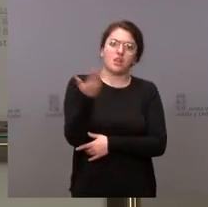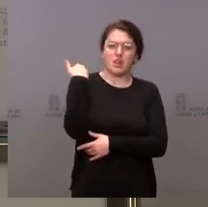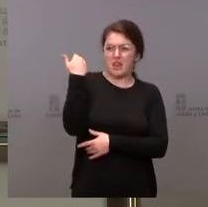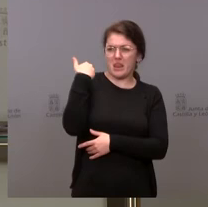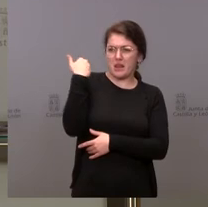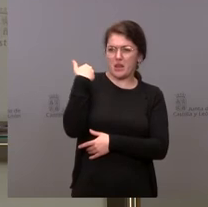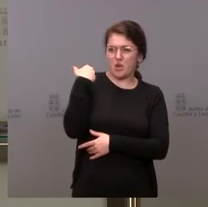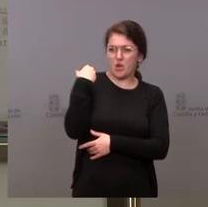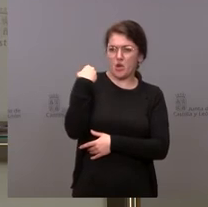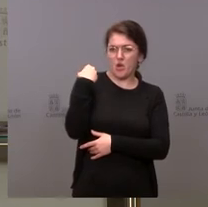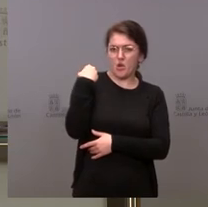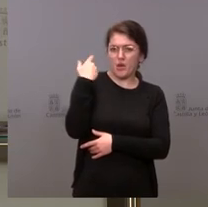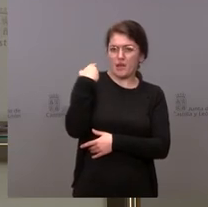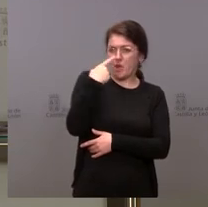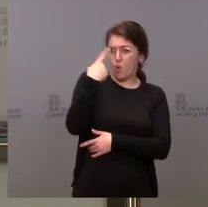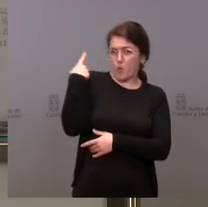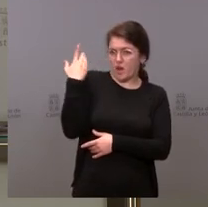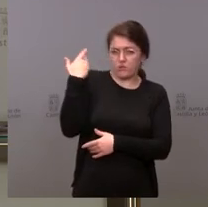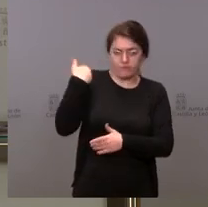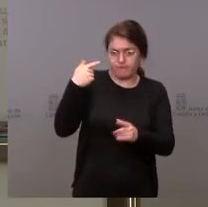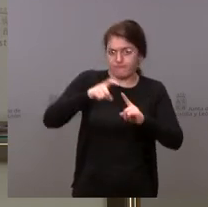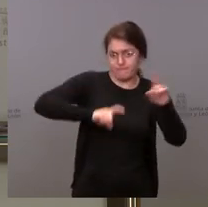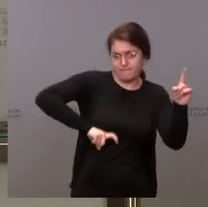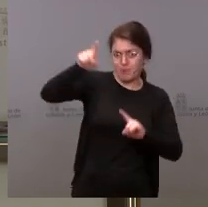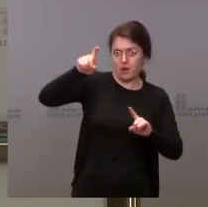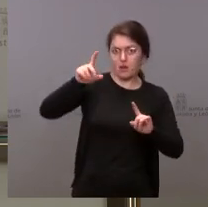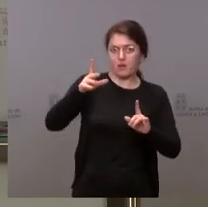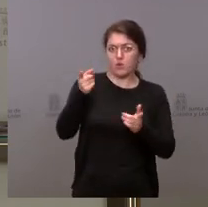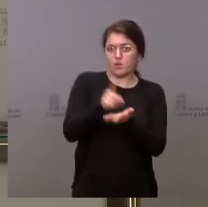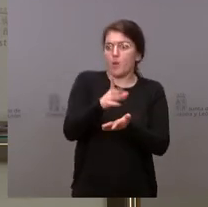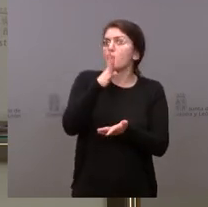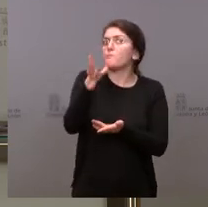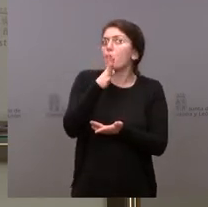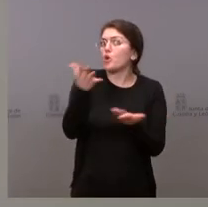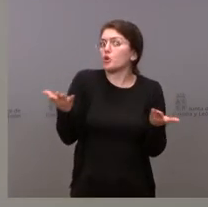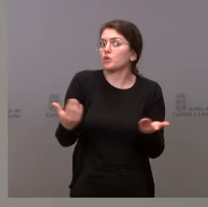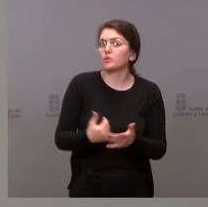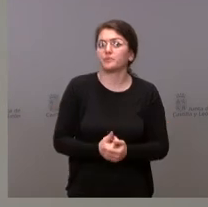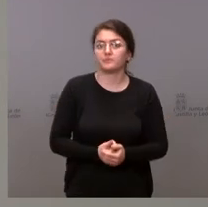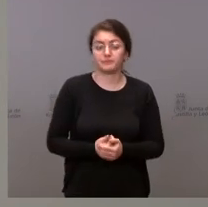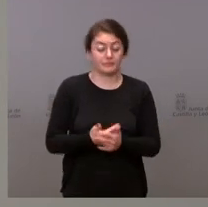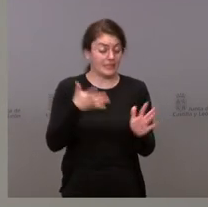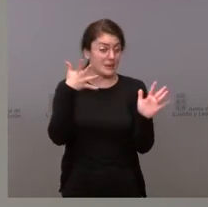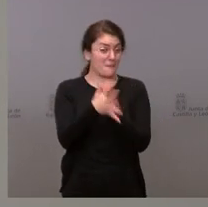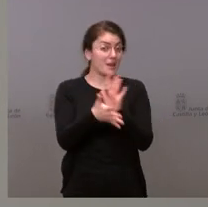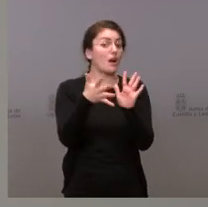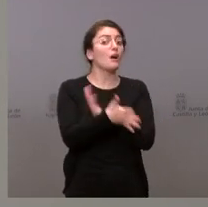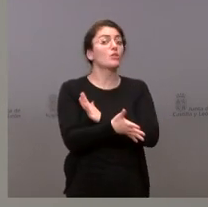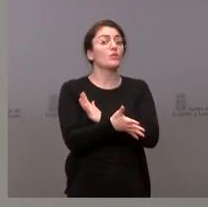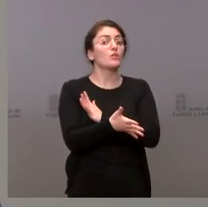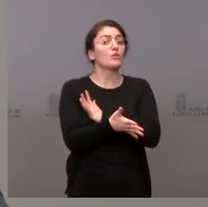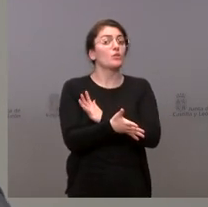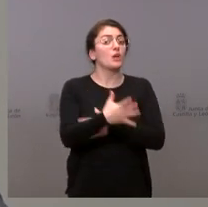de hace 11 meses prácticamente si encuentran alguna explicación a por qué se está produciendo este hecho la explicación bien la podemos